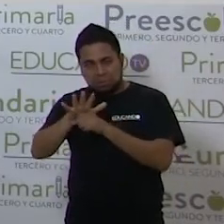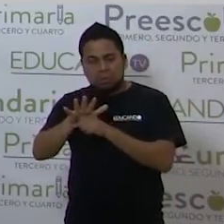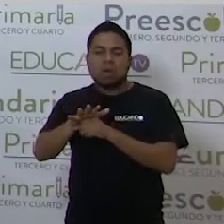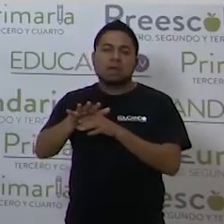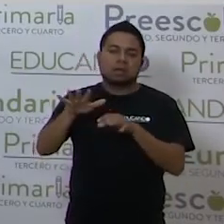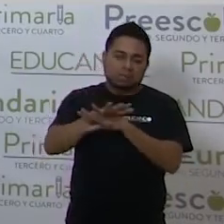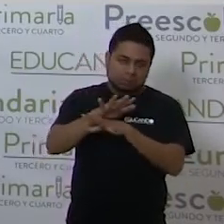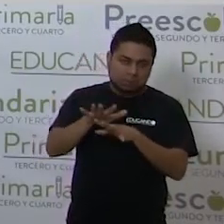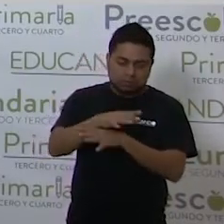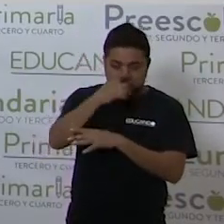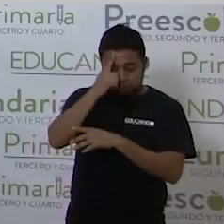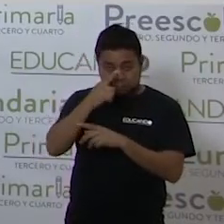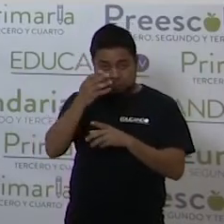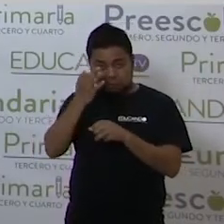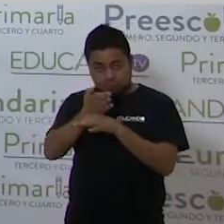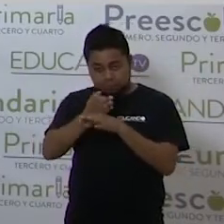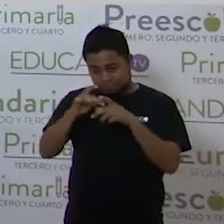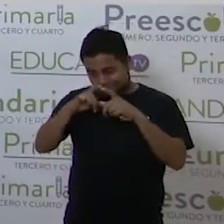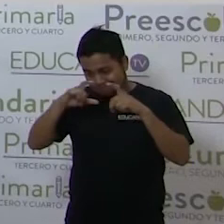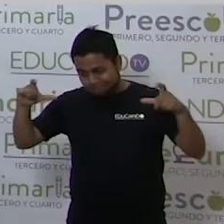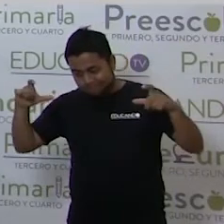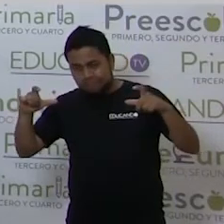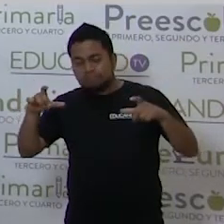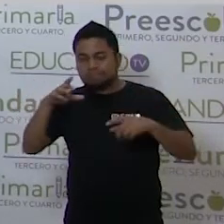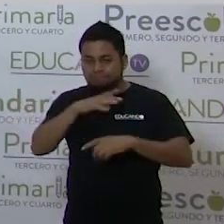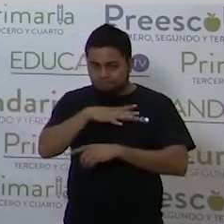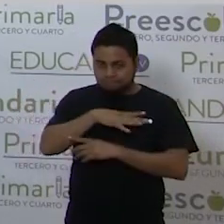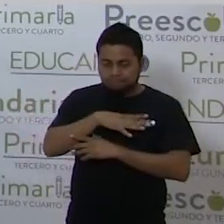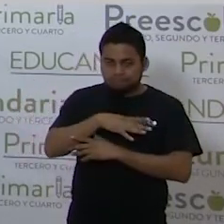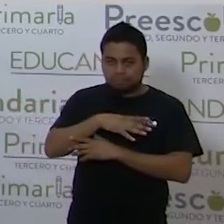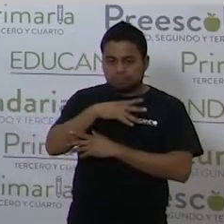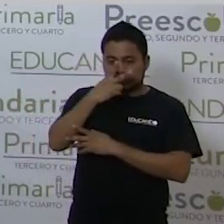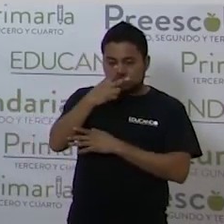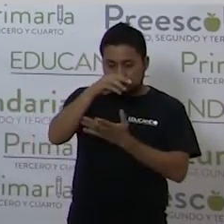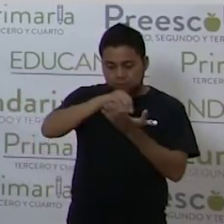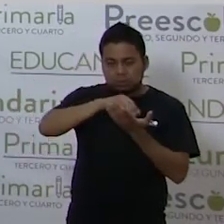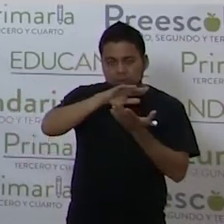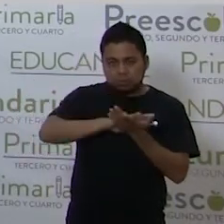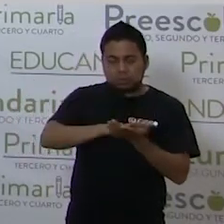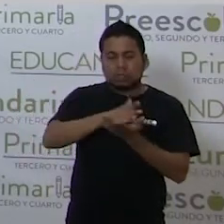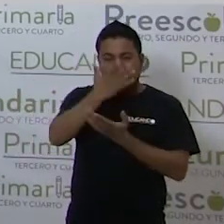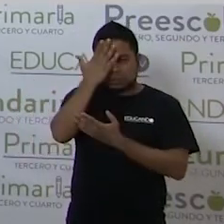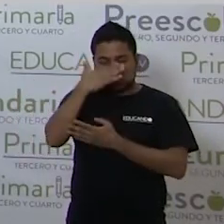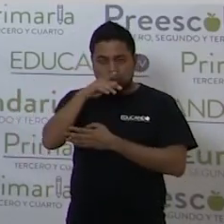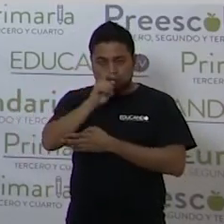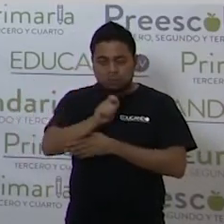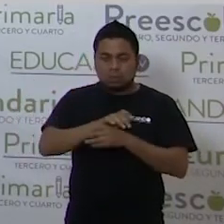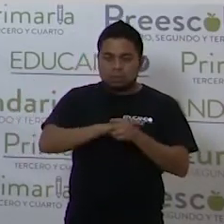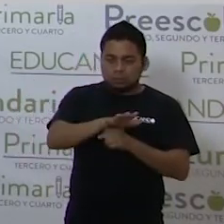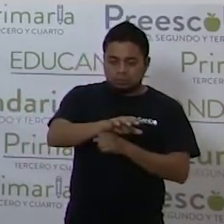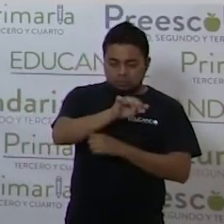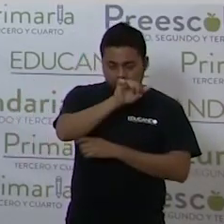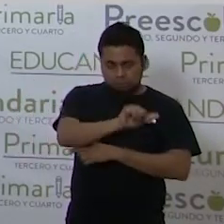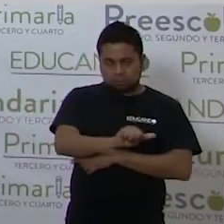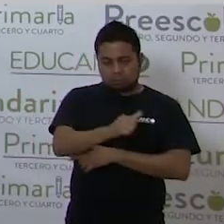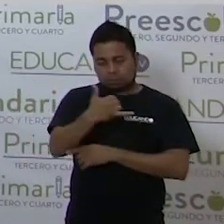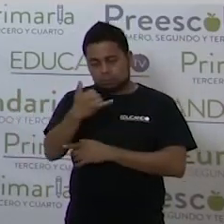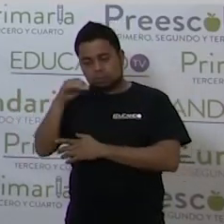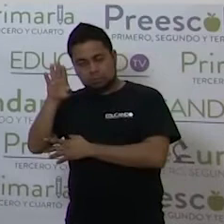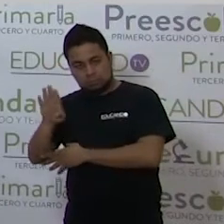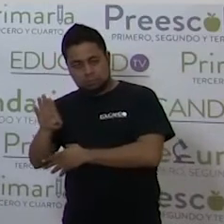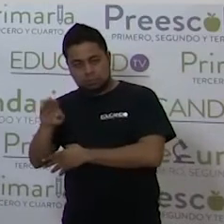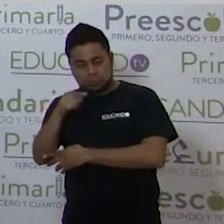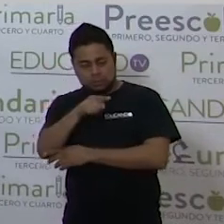para trabajar con esta ecuación vamos a tener 22 datos conocidos el día y el bebé